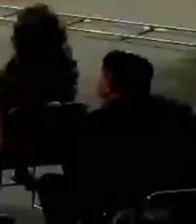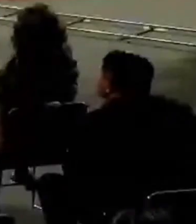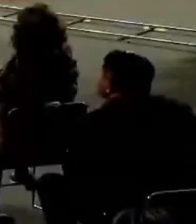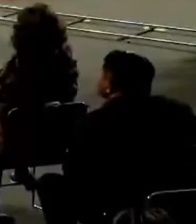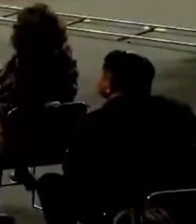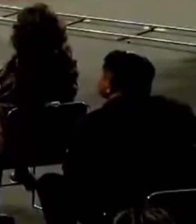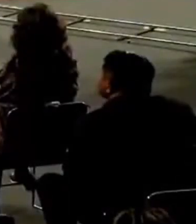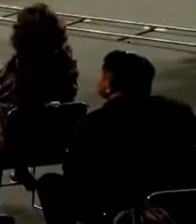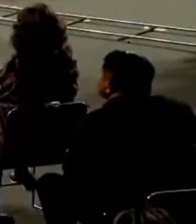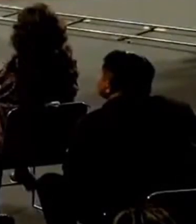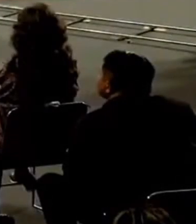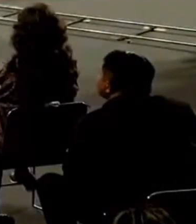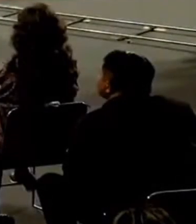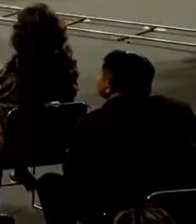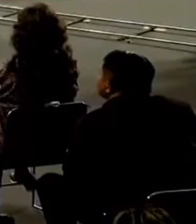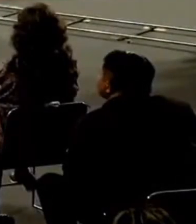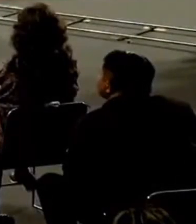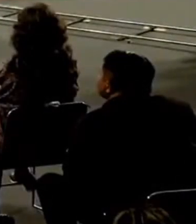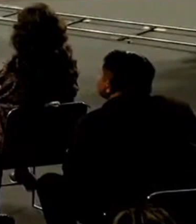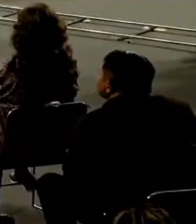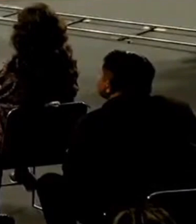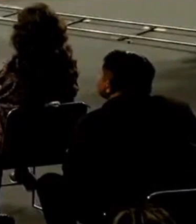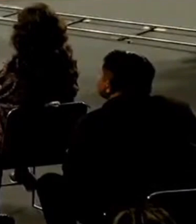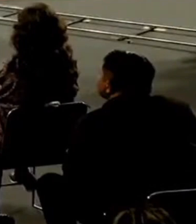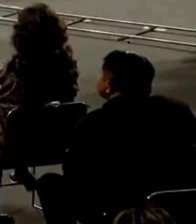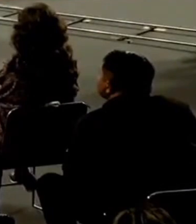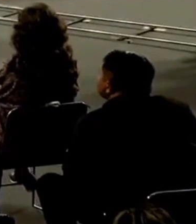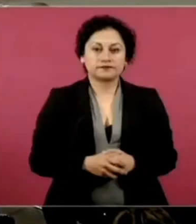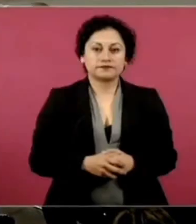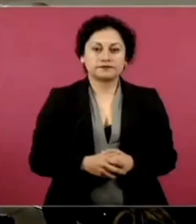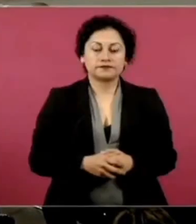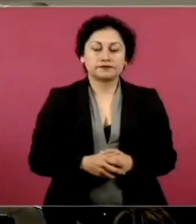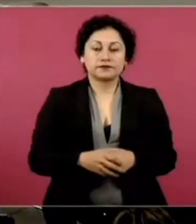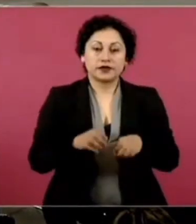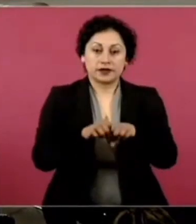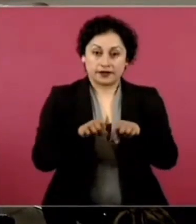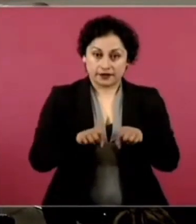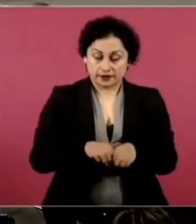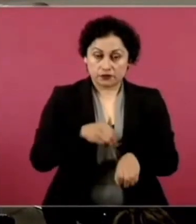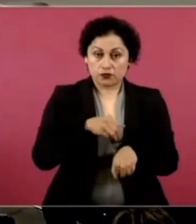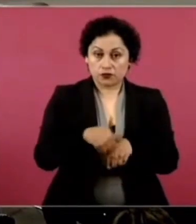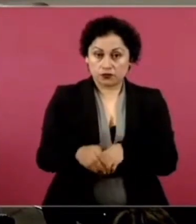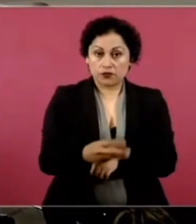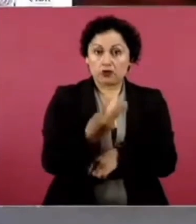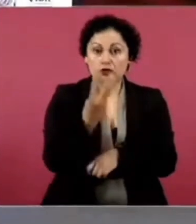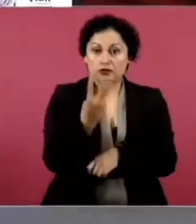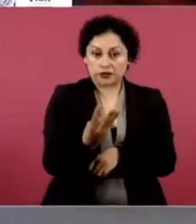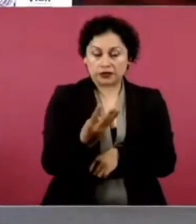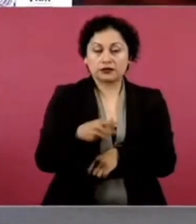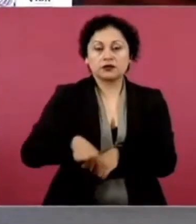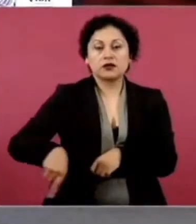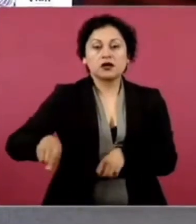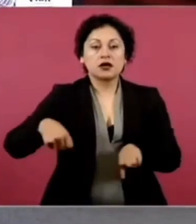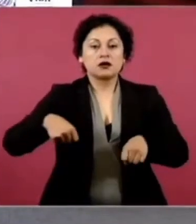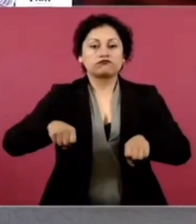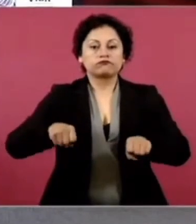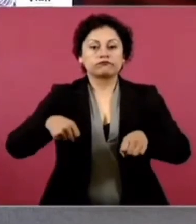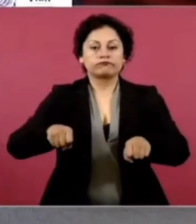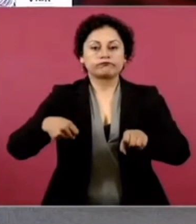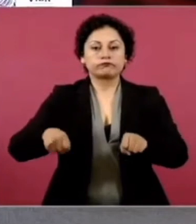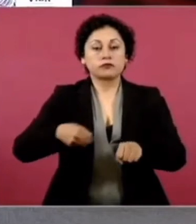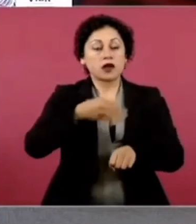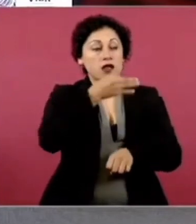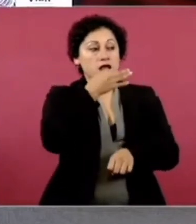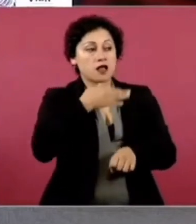quienes utilizan motocicletas y vehículos. Con los datos aportados por el equipo número 2, le dan seguimiento al exterior